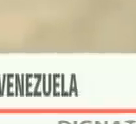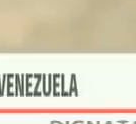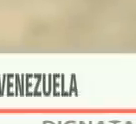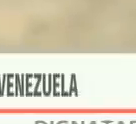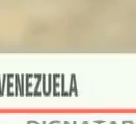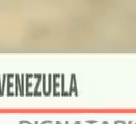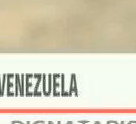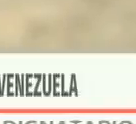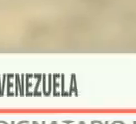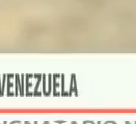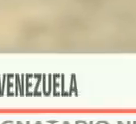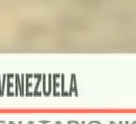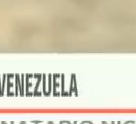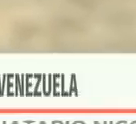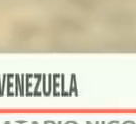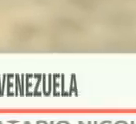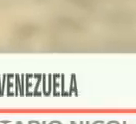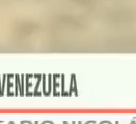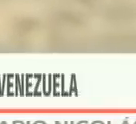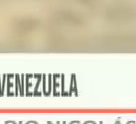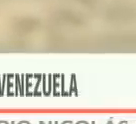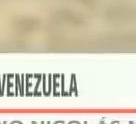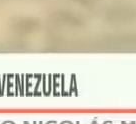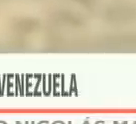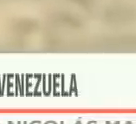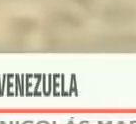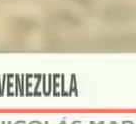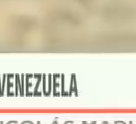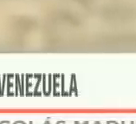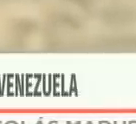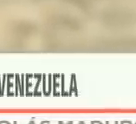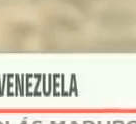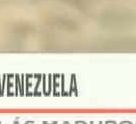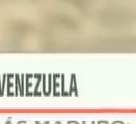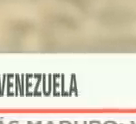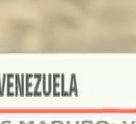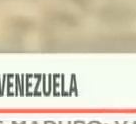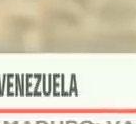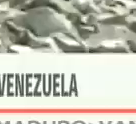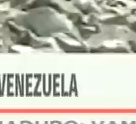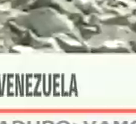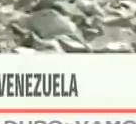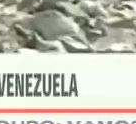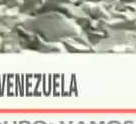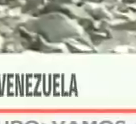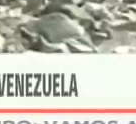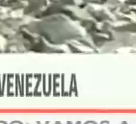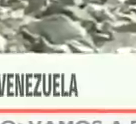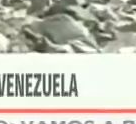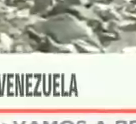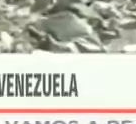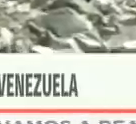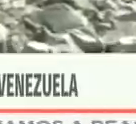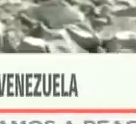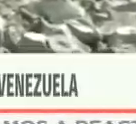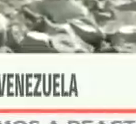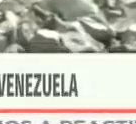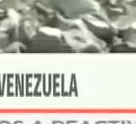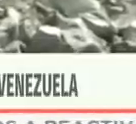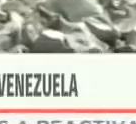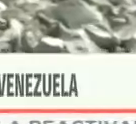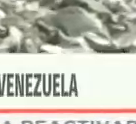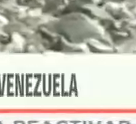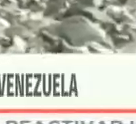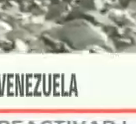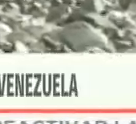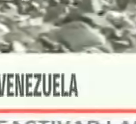trabajo de alto impacto que estamos demostrando. También, presidente, quiero desde aquí darle mis felicitaciones y mi solidaridad a los trabajadores del Metro de Caracas,